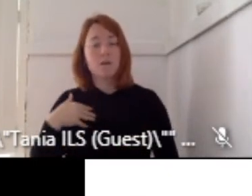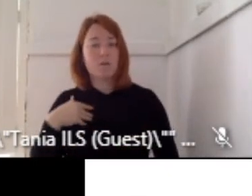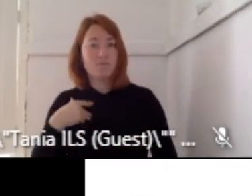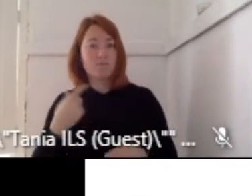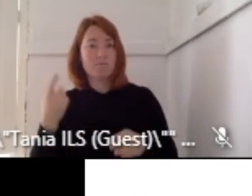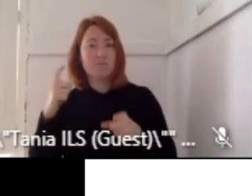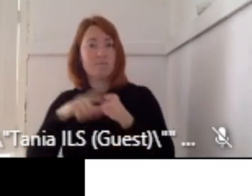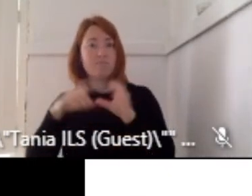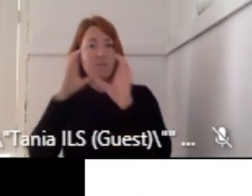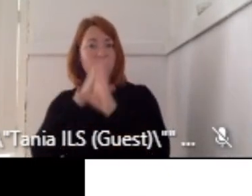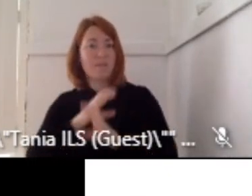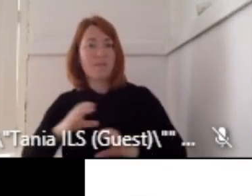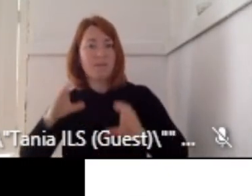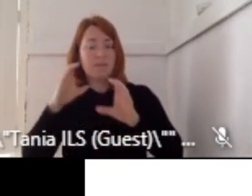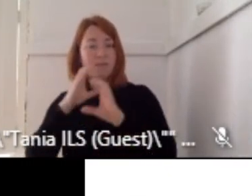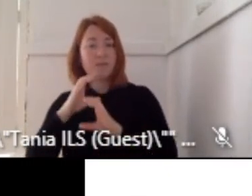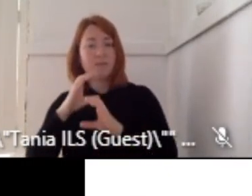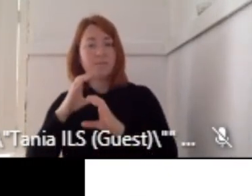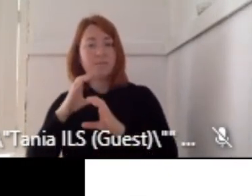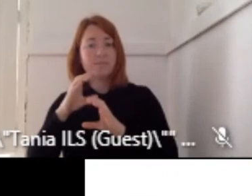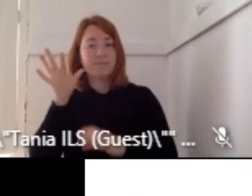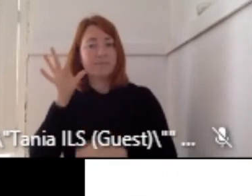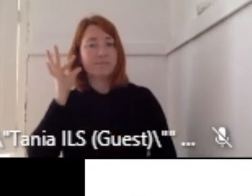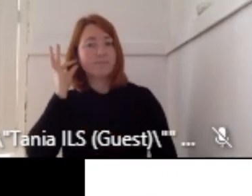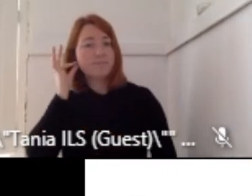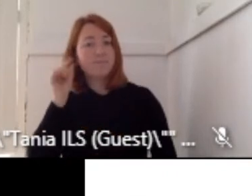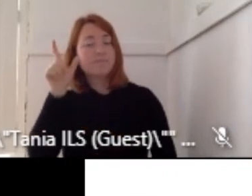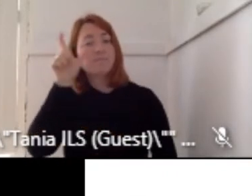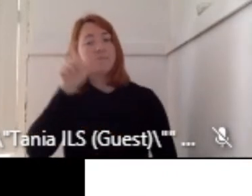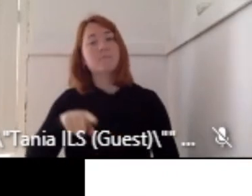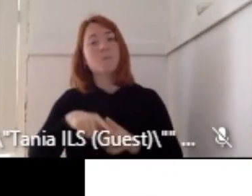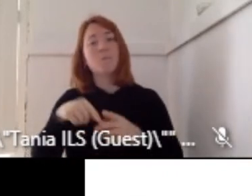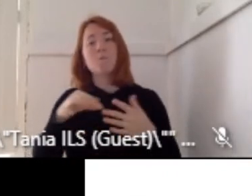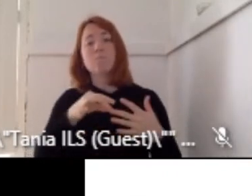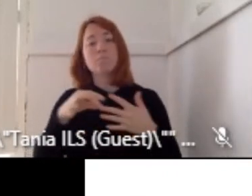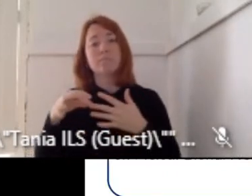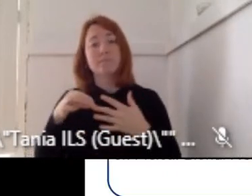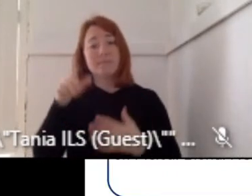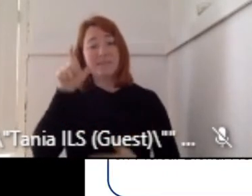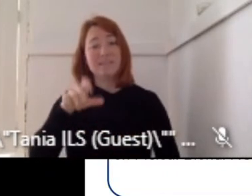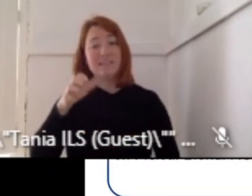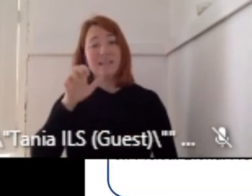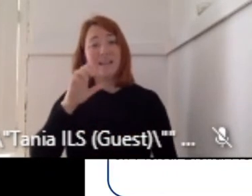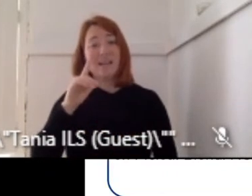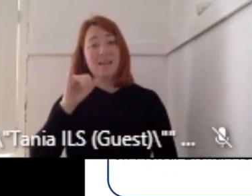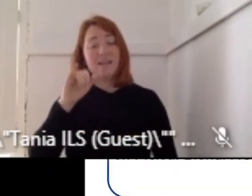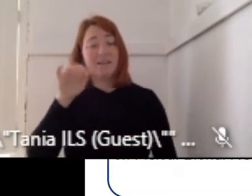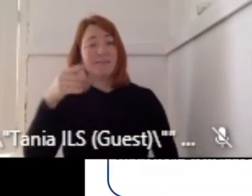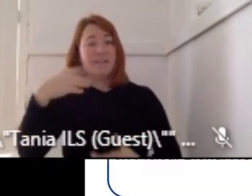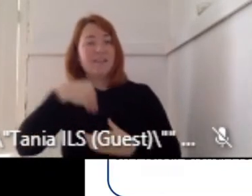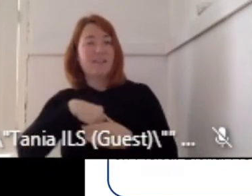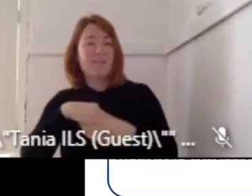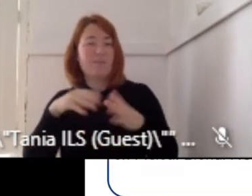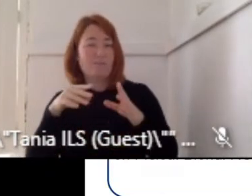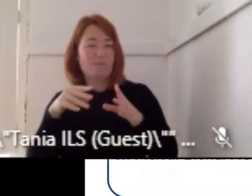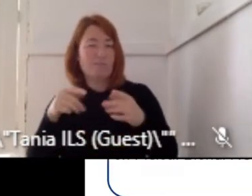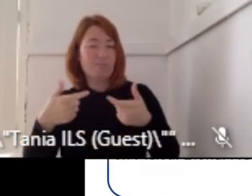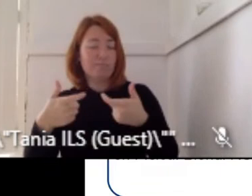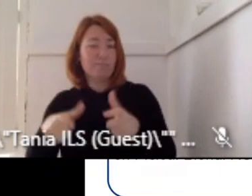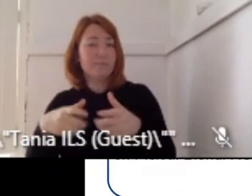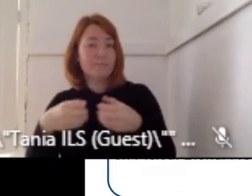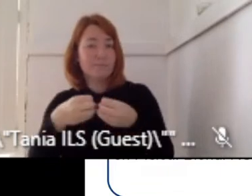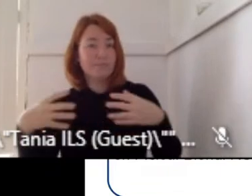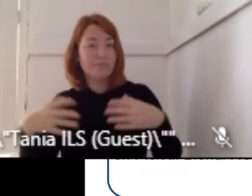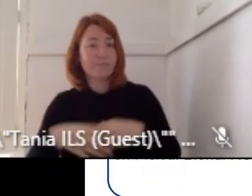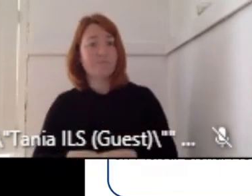y en el que nos habla de la pionera en el campo de la electricidad, que es Edith Clarke. Pero bueno, hay muchos más ejemplos,